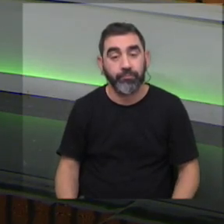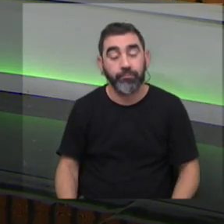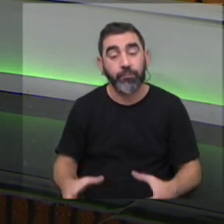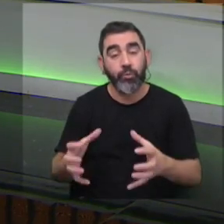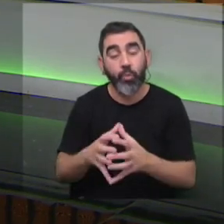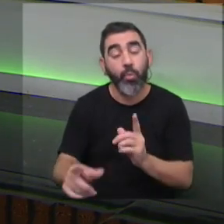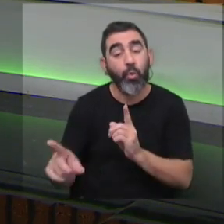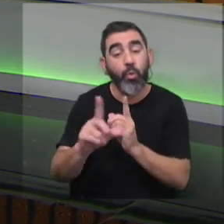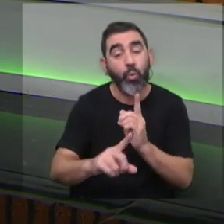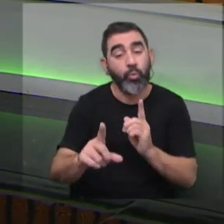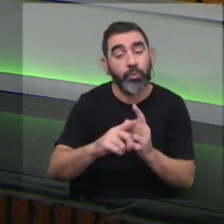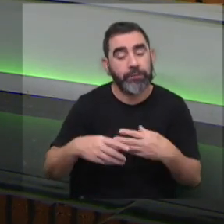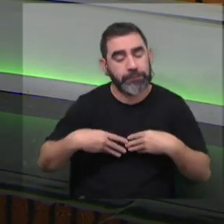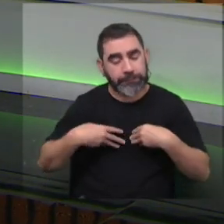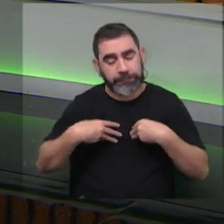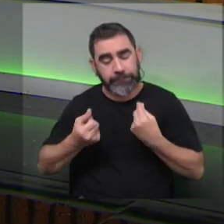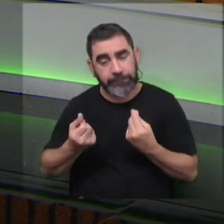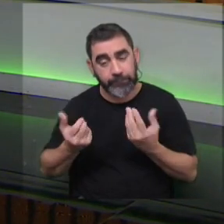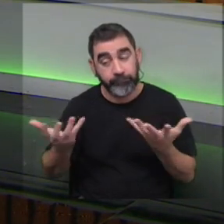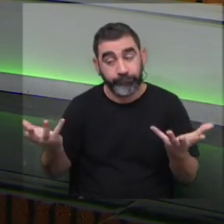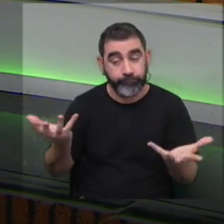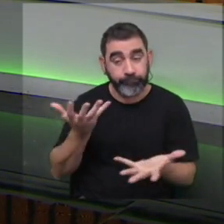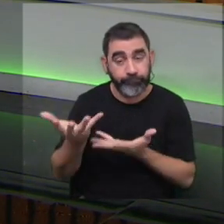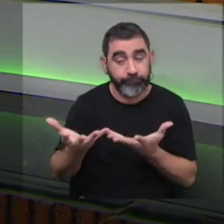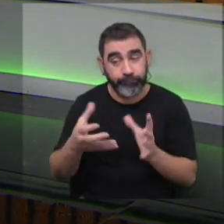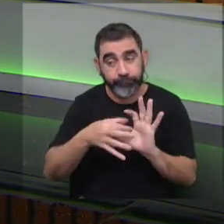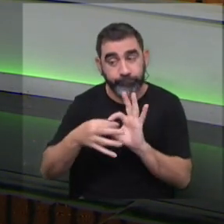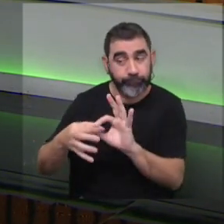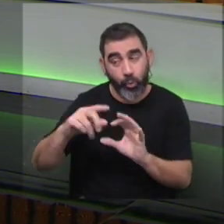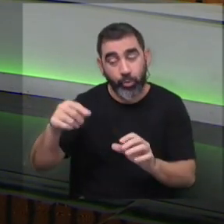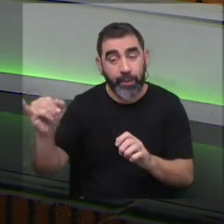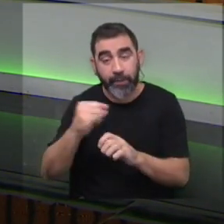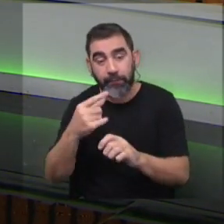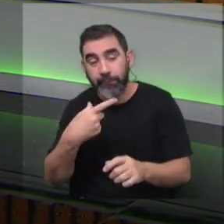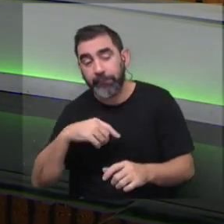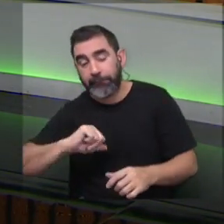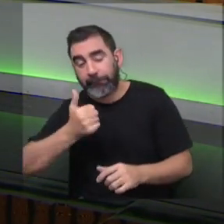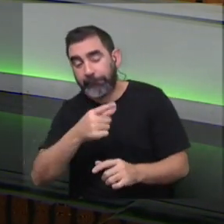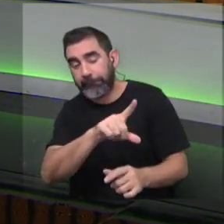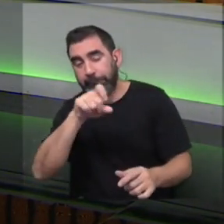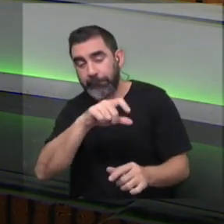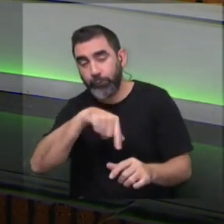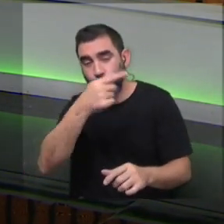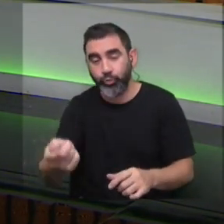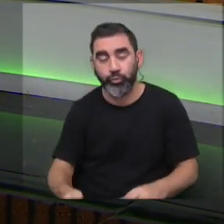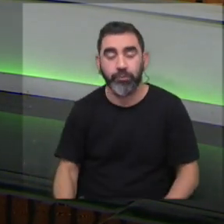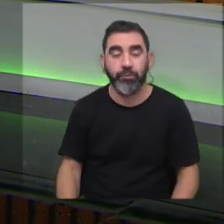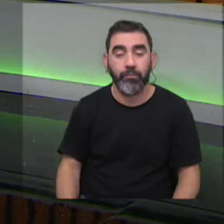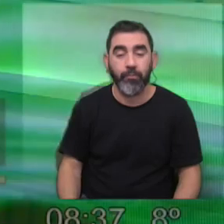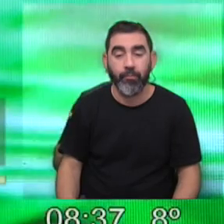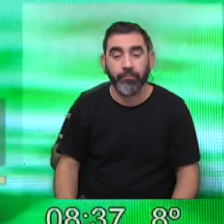de usuarios siente que se están convirtiendo en un botín de otras instituciones que están buscando captar